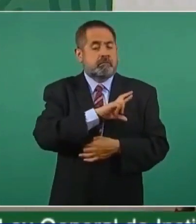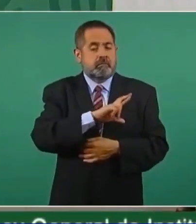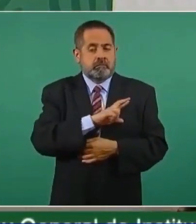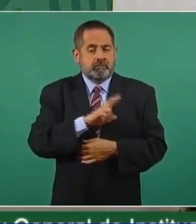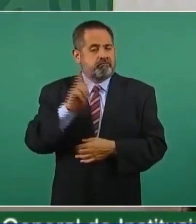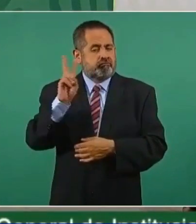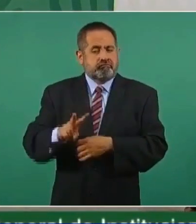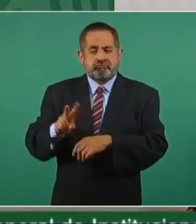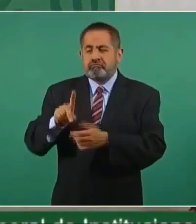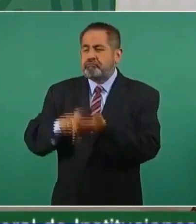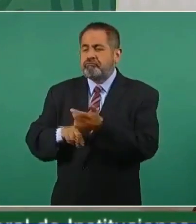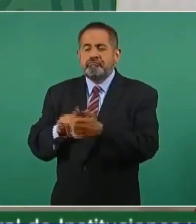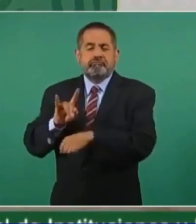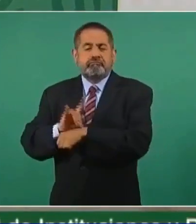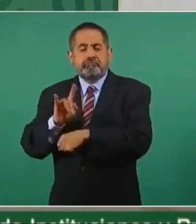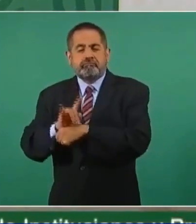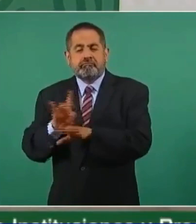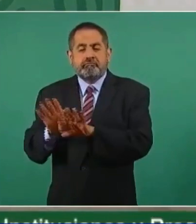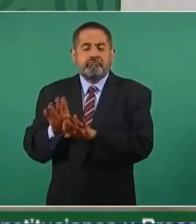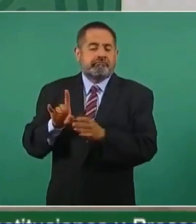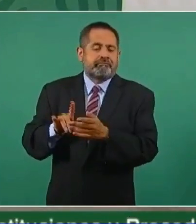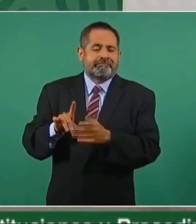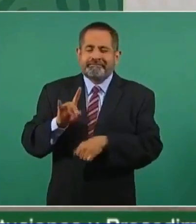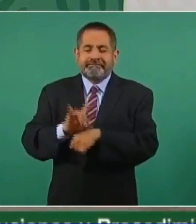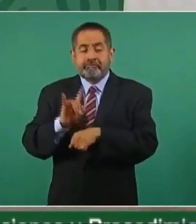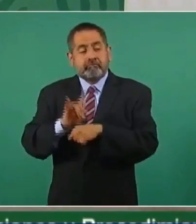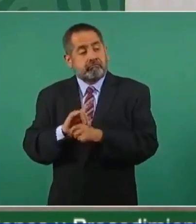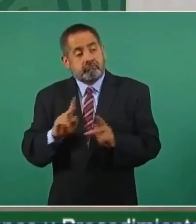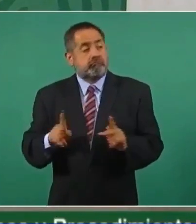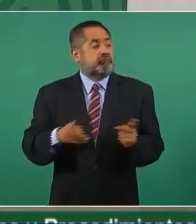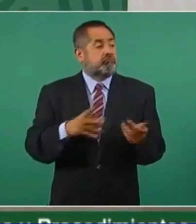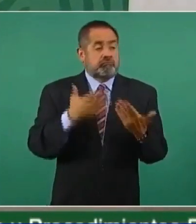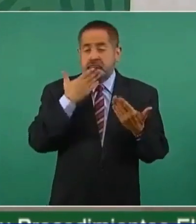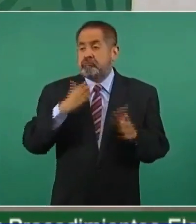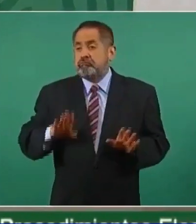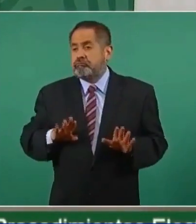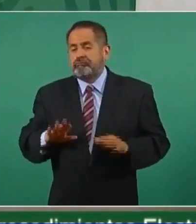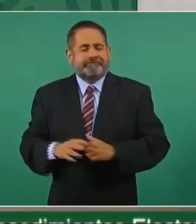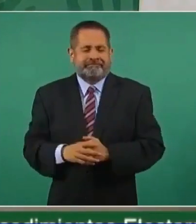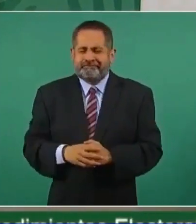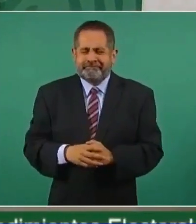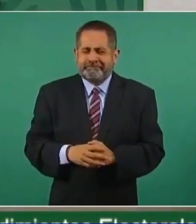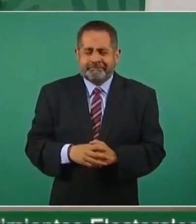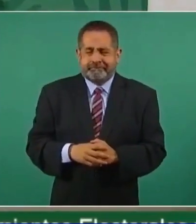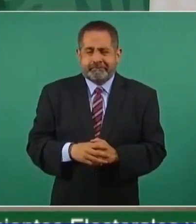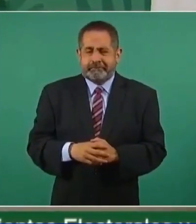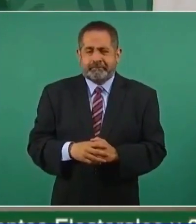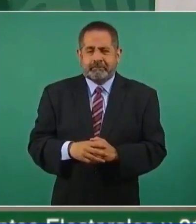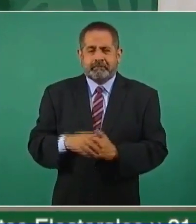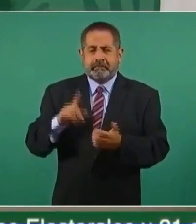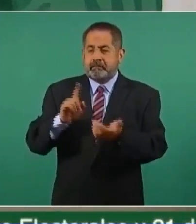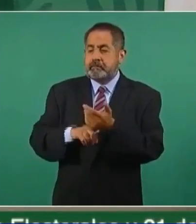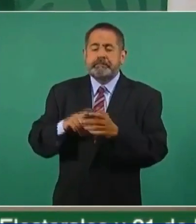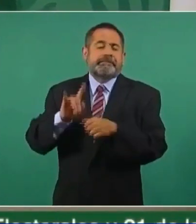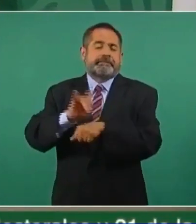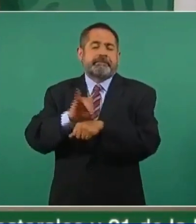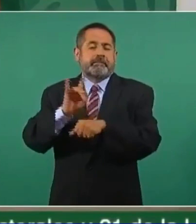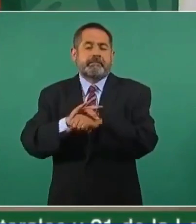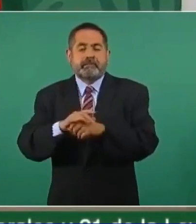simula de que se llevaban a cabo